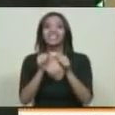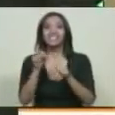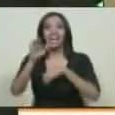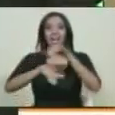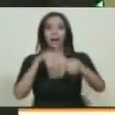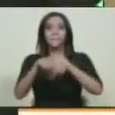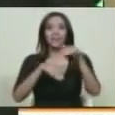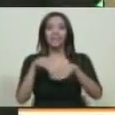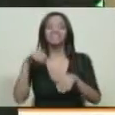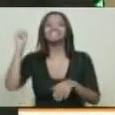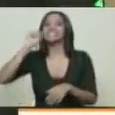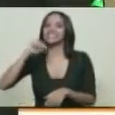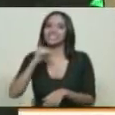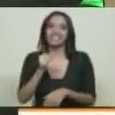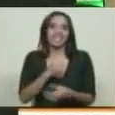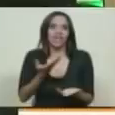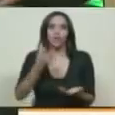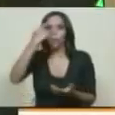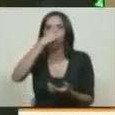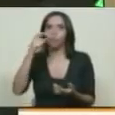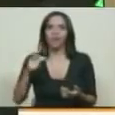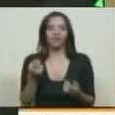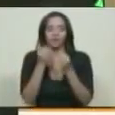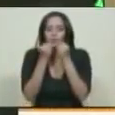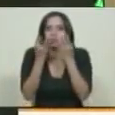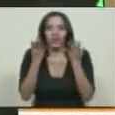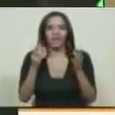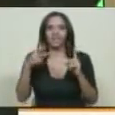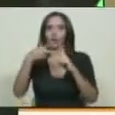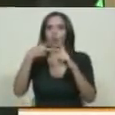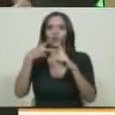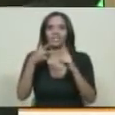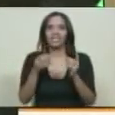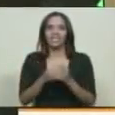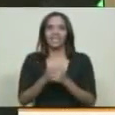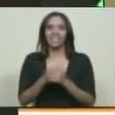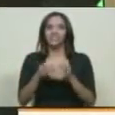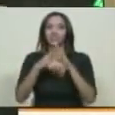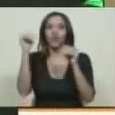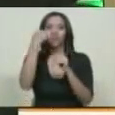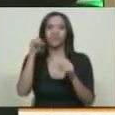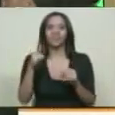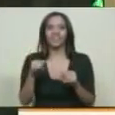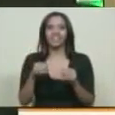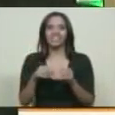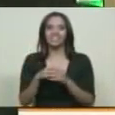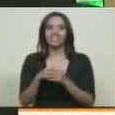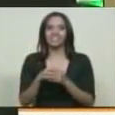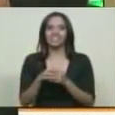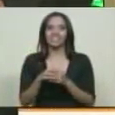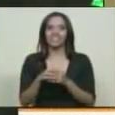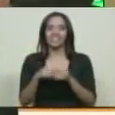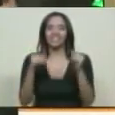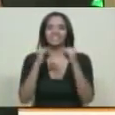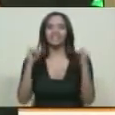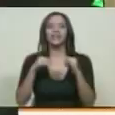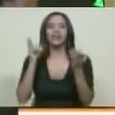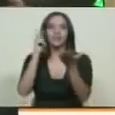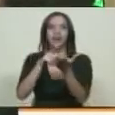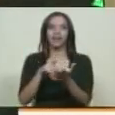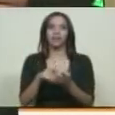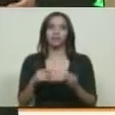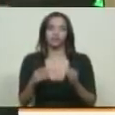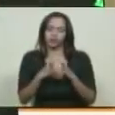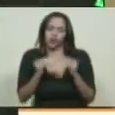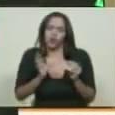playas? Es un gran pueblo y sus playas espectaculares. Y su gente. Se va, ¿no?, todos los fines, sí, de semana para Chichiriviche. Cuando puedo. No te gusta Choroní, no te gusta Choroní. Pero cuando